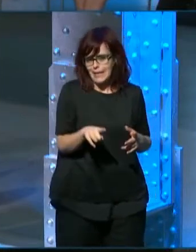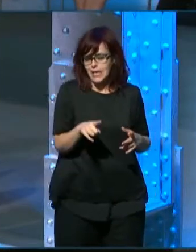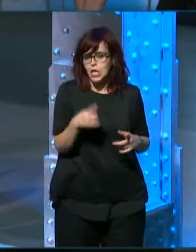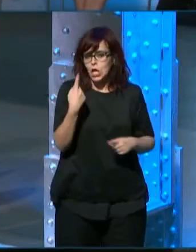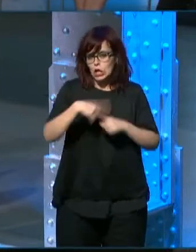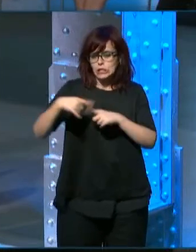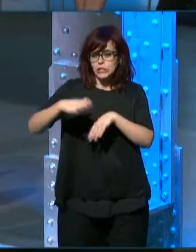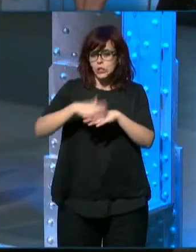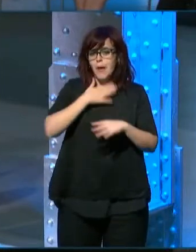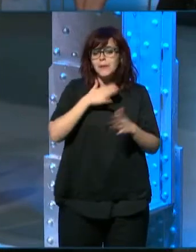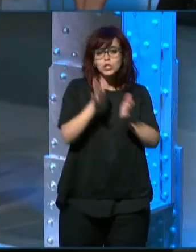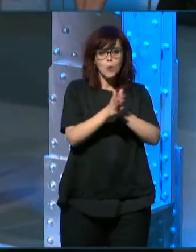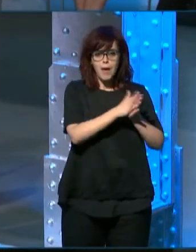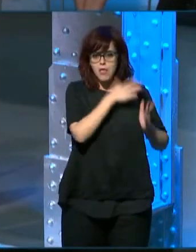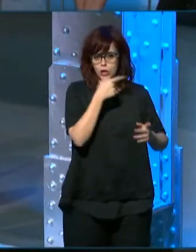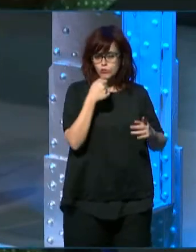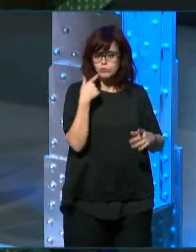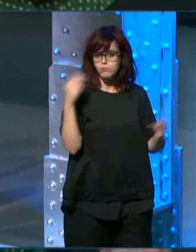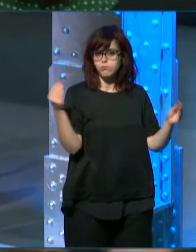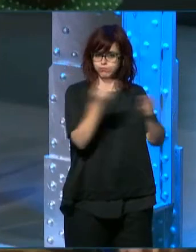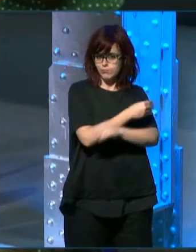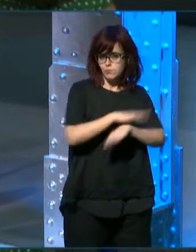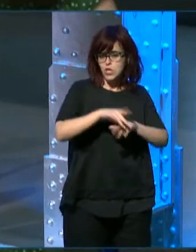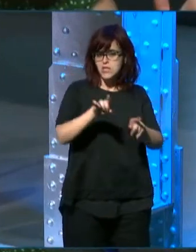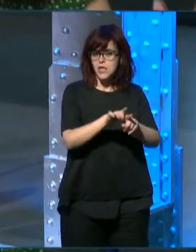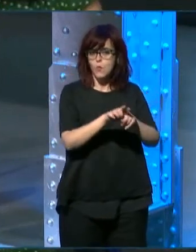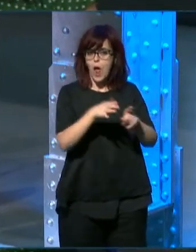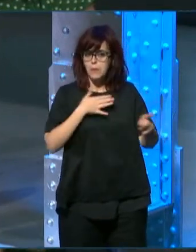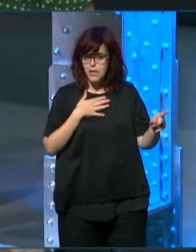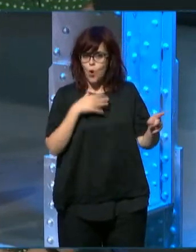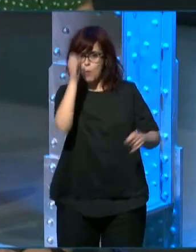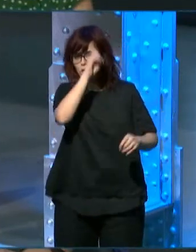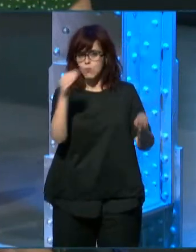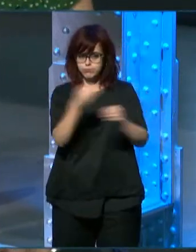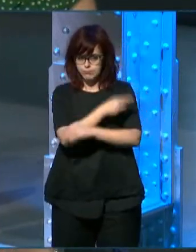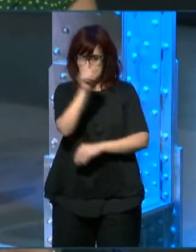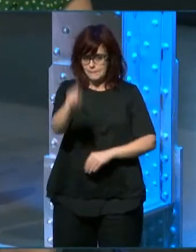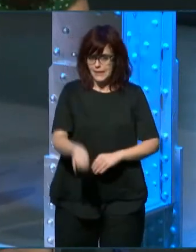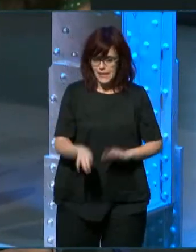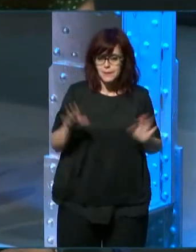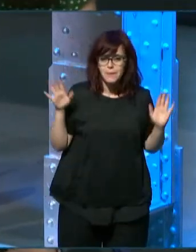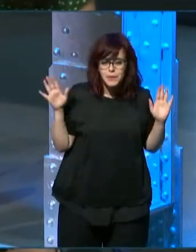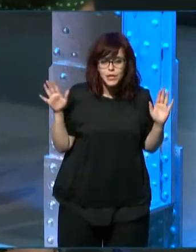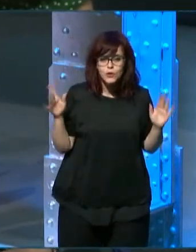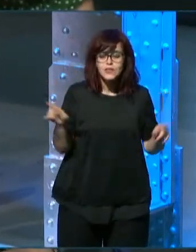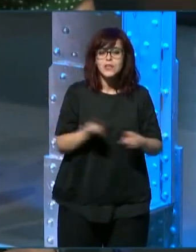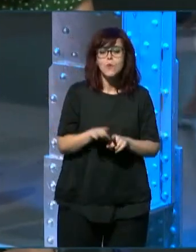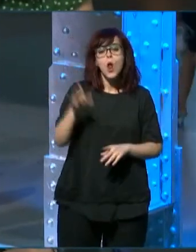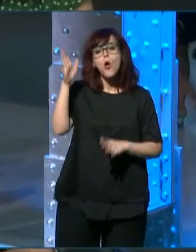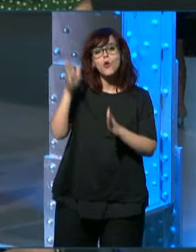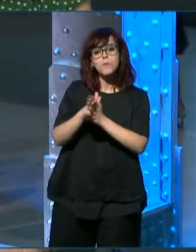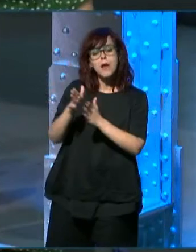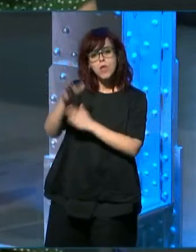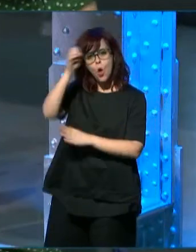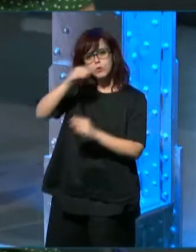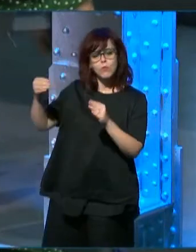las afirmaciones de mis compañeros, igual que ellos discreparán de muchas de las cosas que yo pueda decir. Pero igual que yo discrepo mucho de